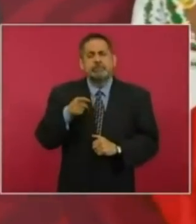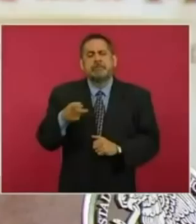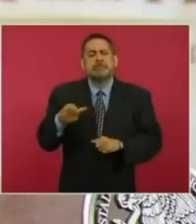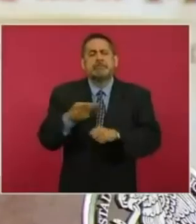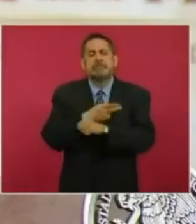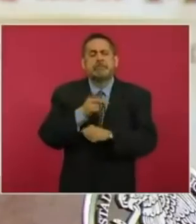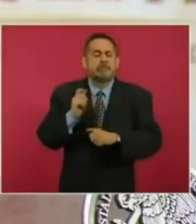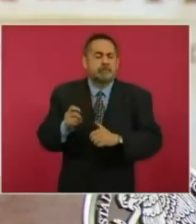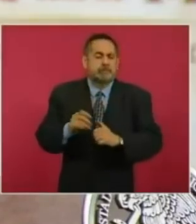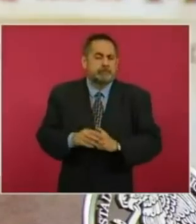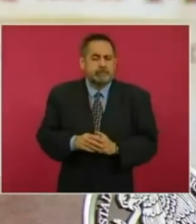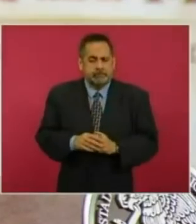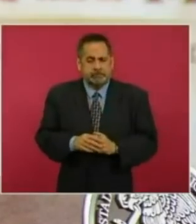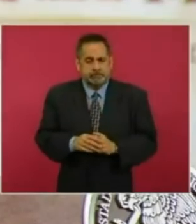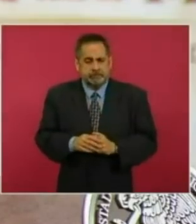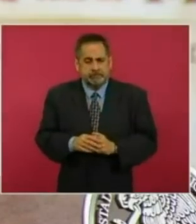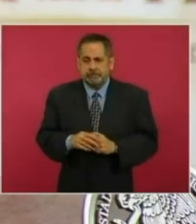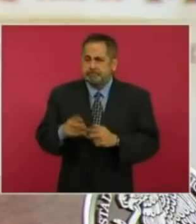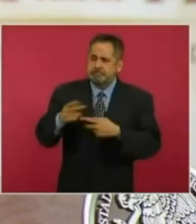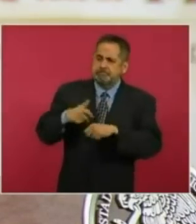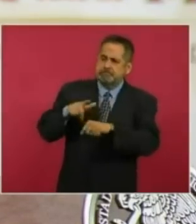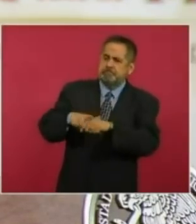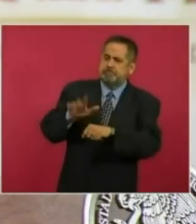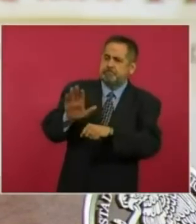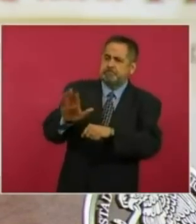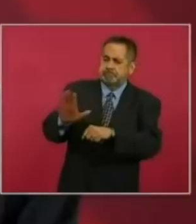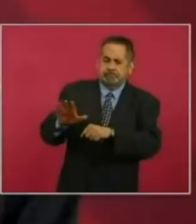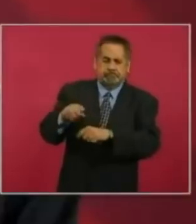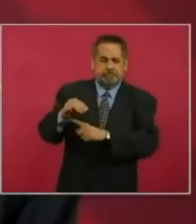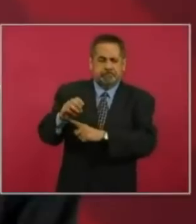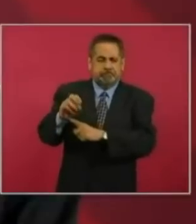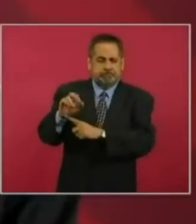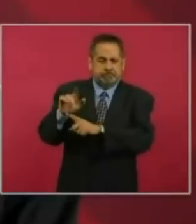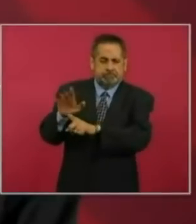situación personal, moral,